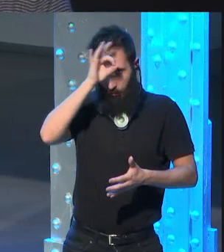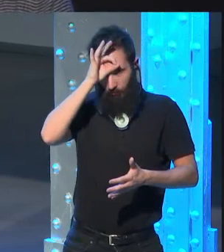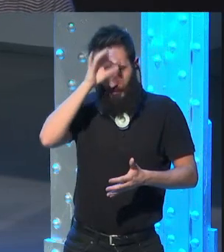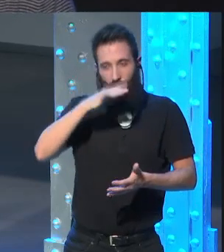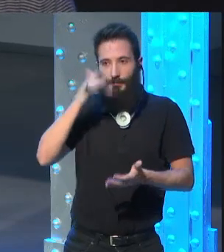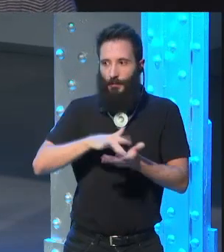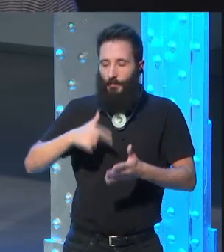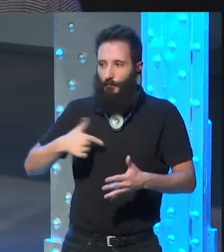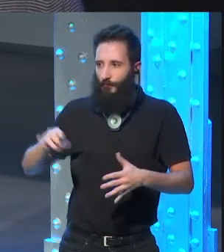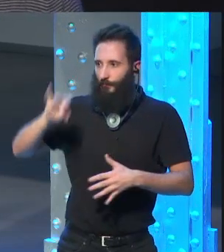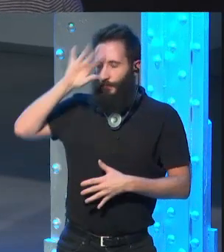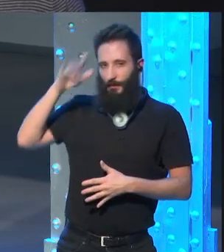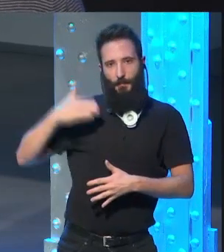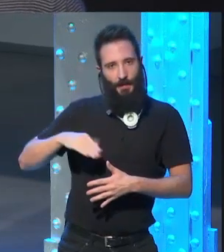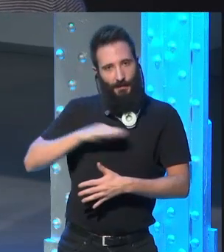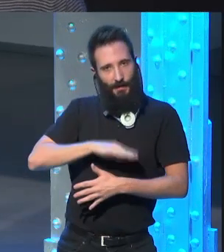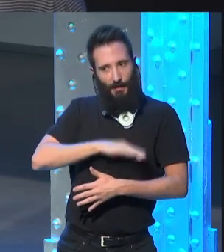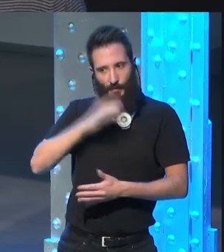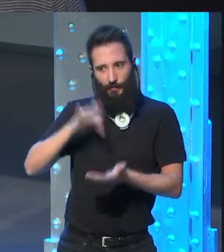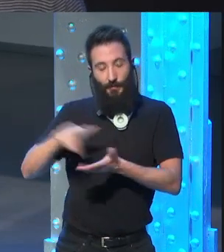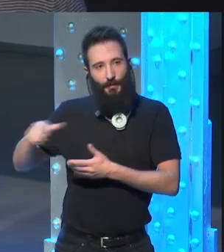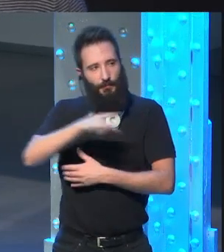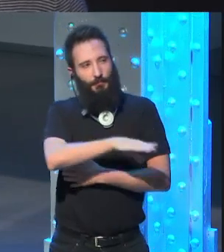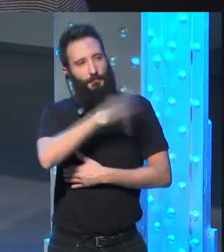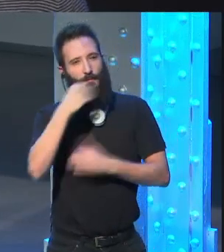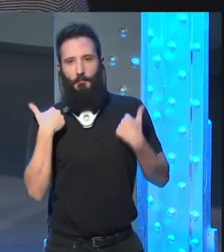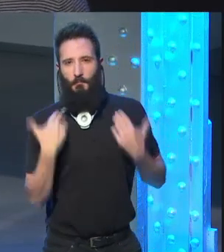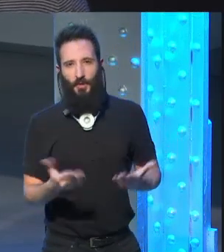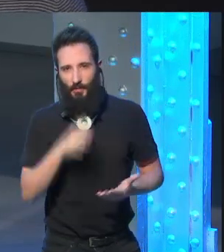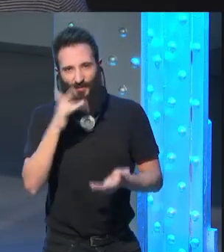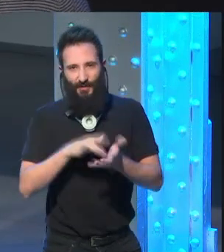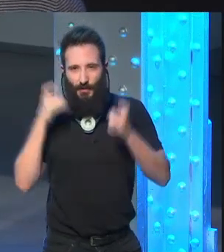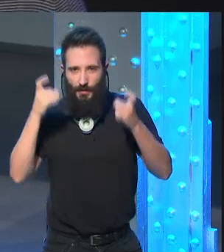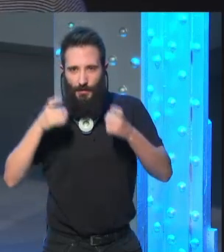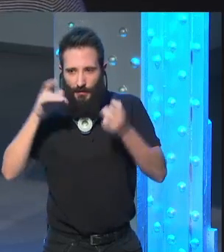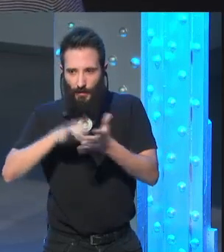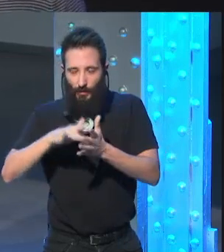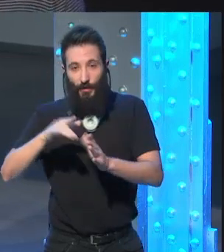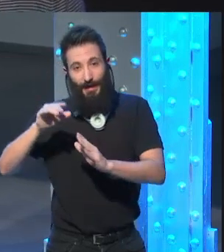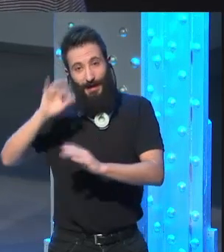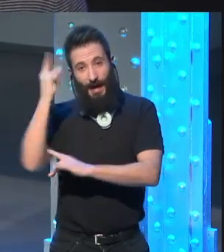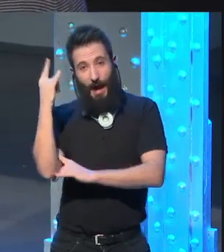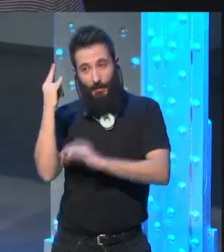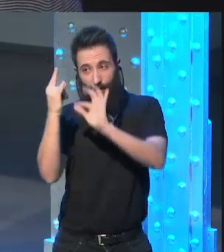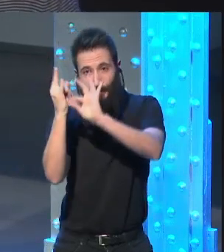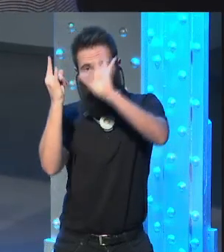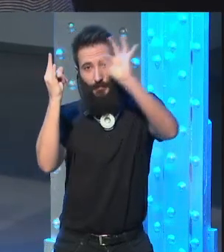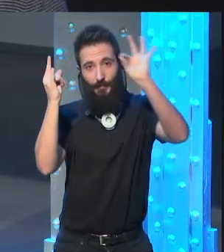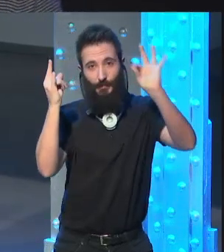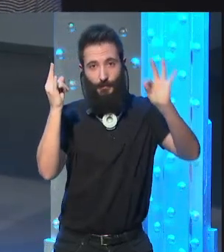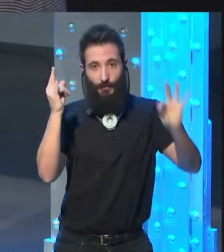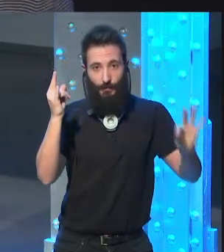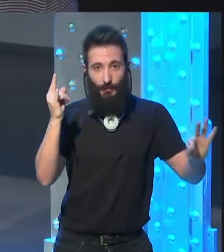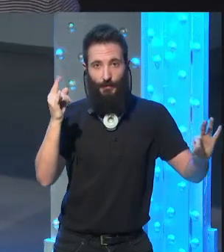mucho lo pronto que vio el conectar, el cómo dispersan las semillas las aves. Yo al final lo que obtengo